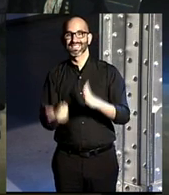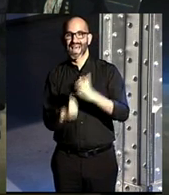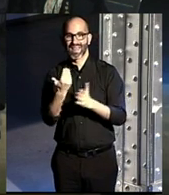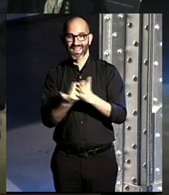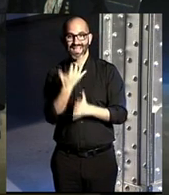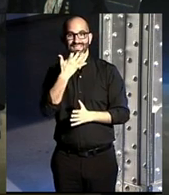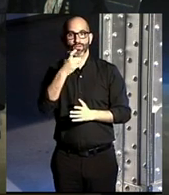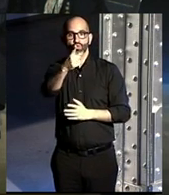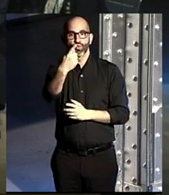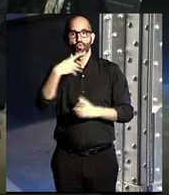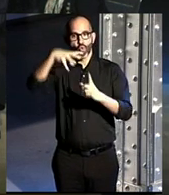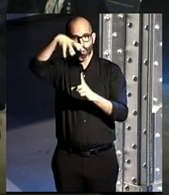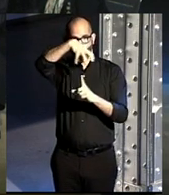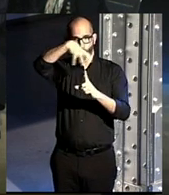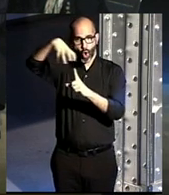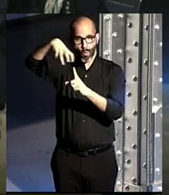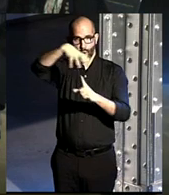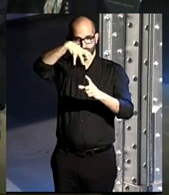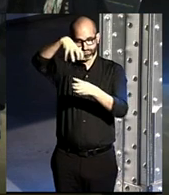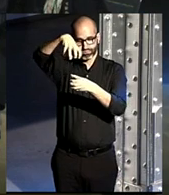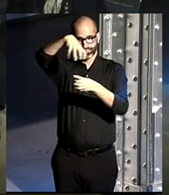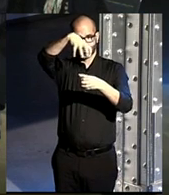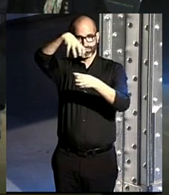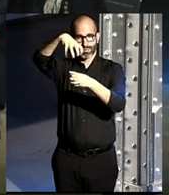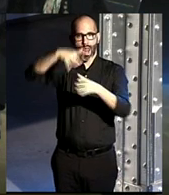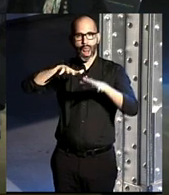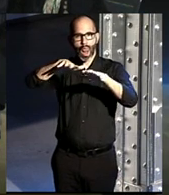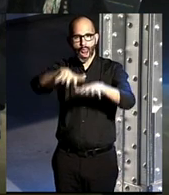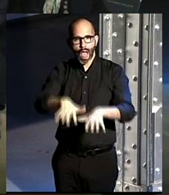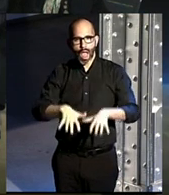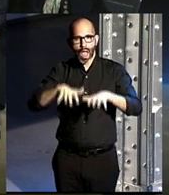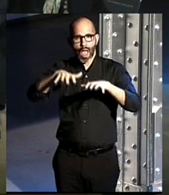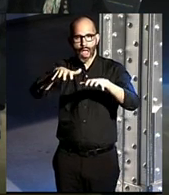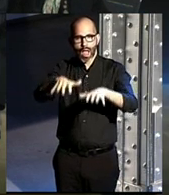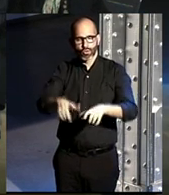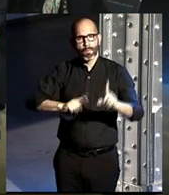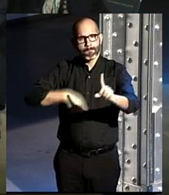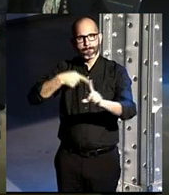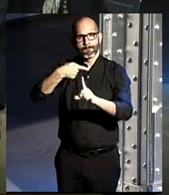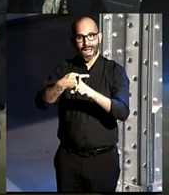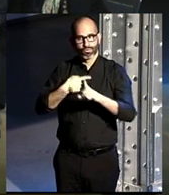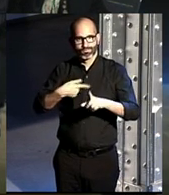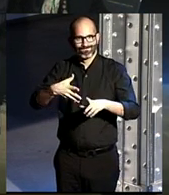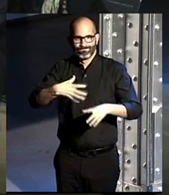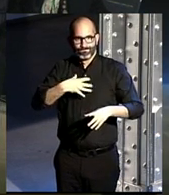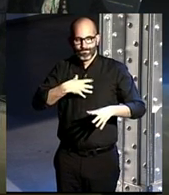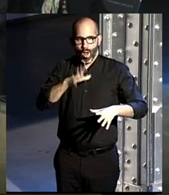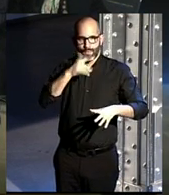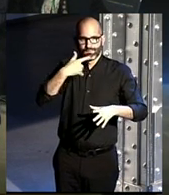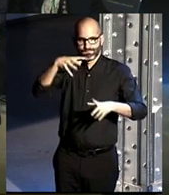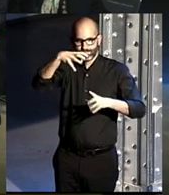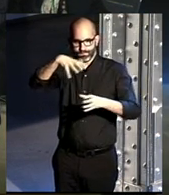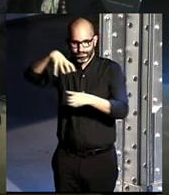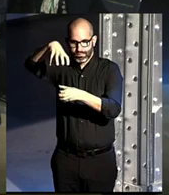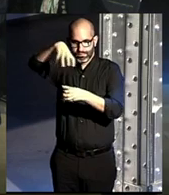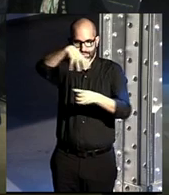un globo que es lento y además que no puedes conducir como quieras porque va donde